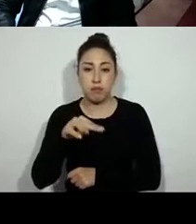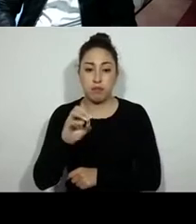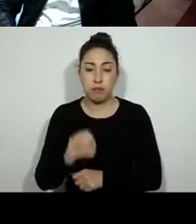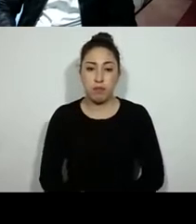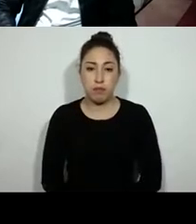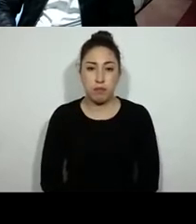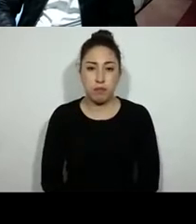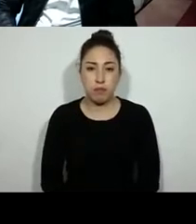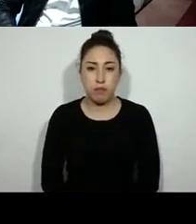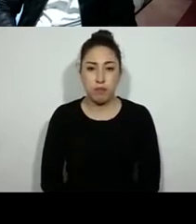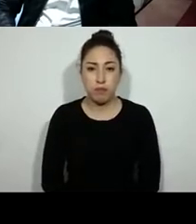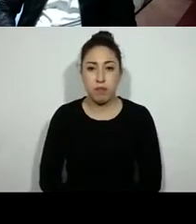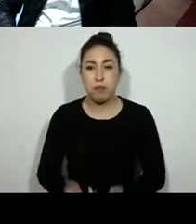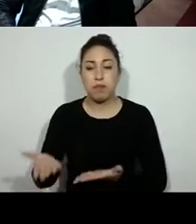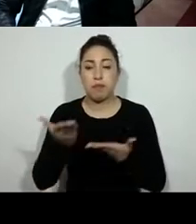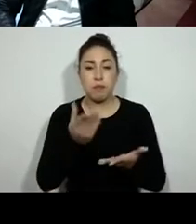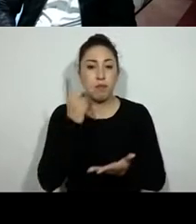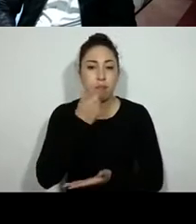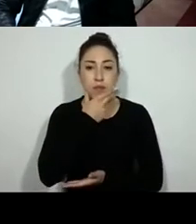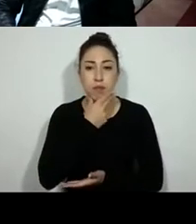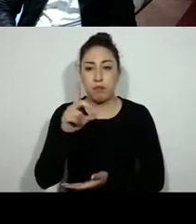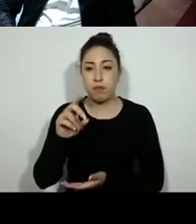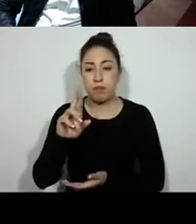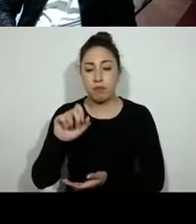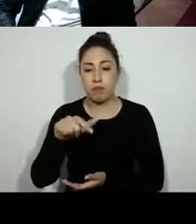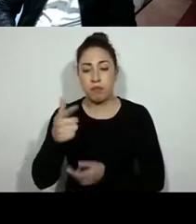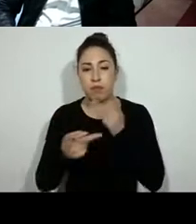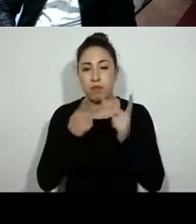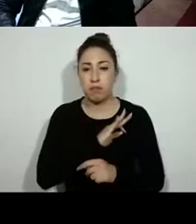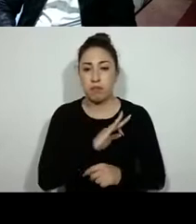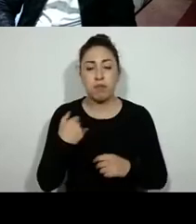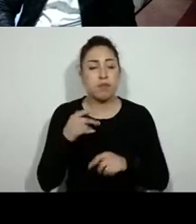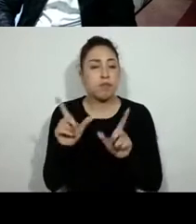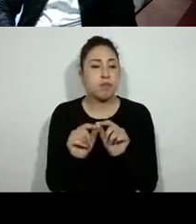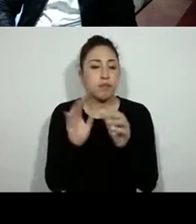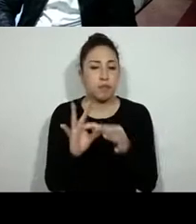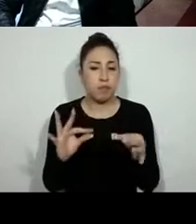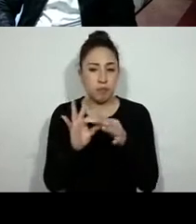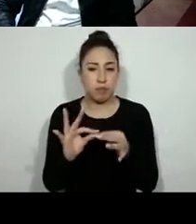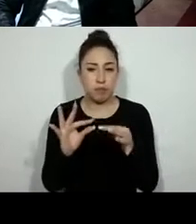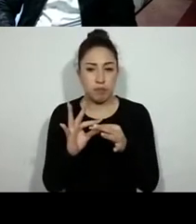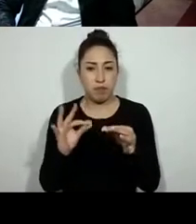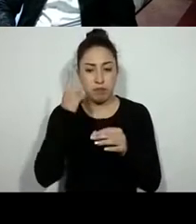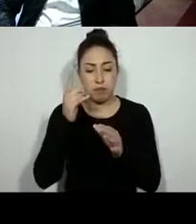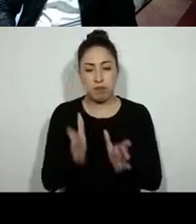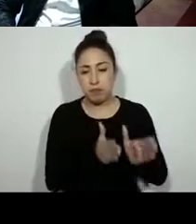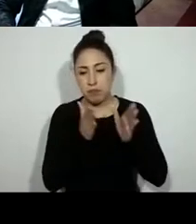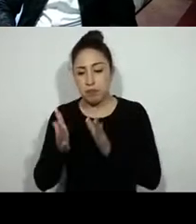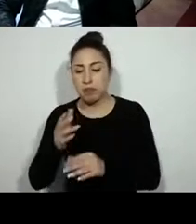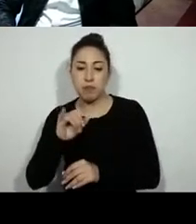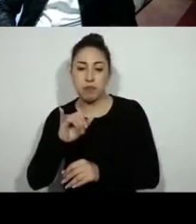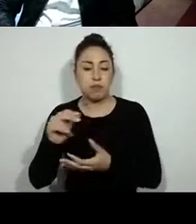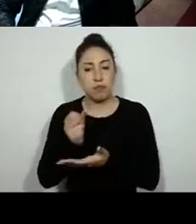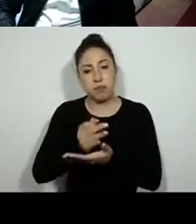Por alusiones tiene el uso de la palabra por 2 minutos. Gracias, presidenta. Muy brevemente, para pasar a la discusión y en su caso aprobación